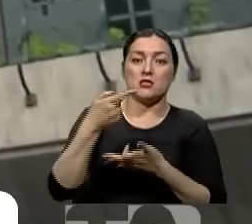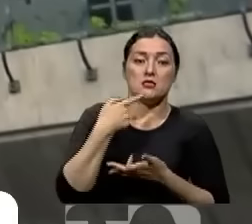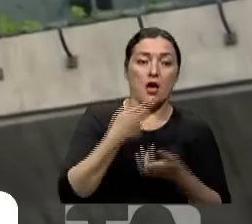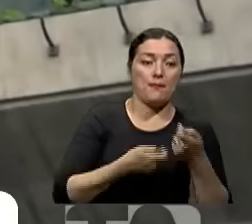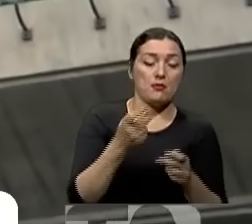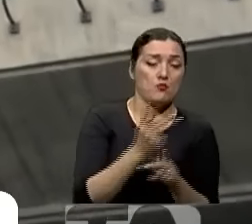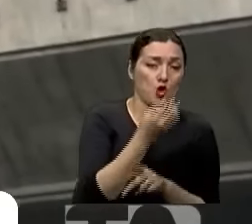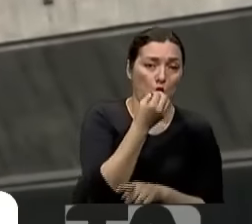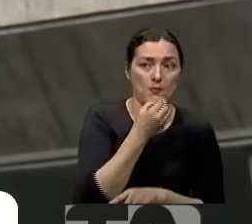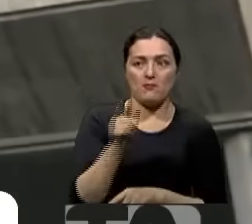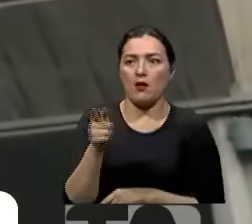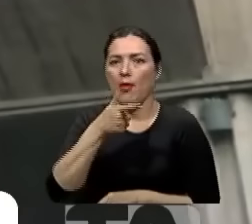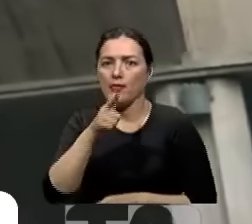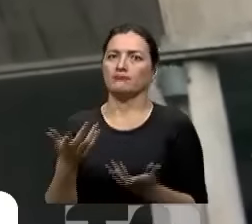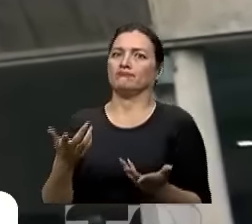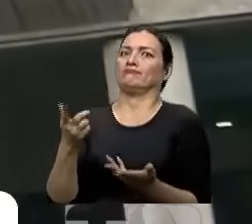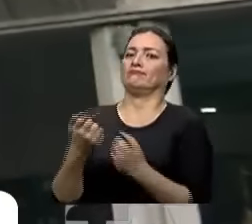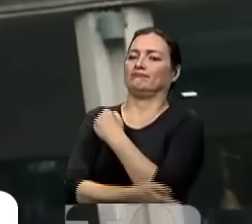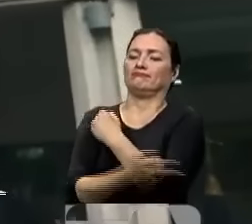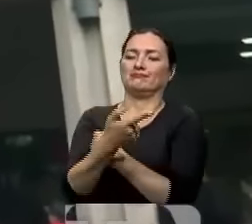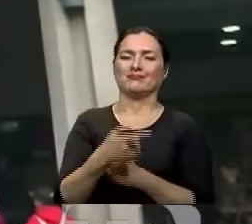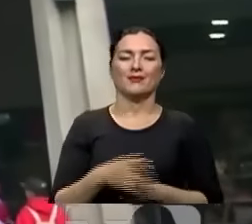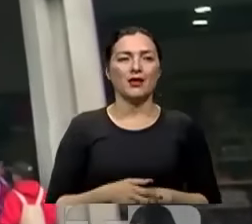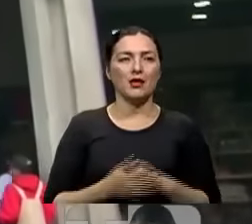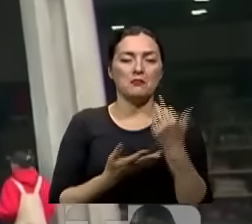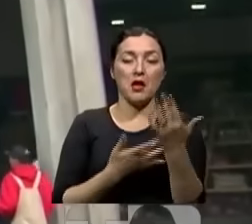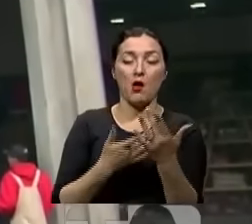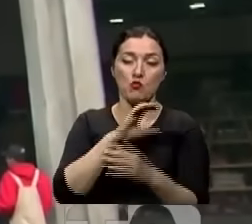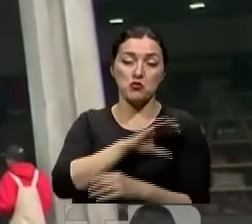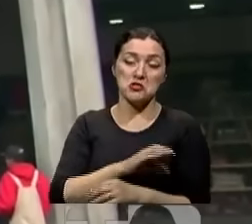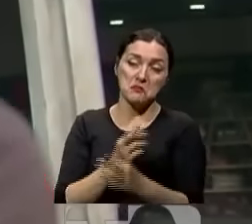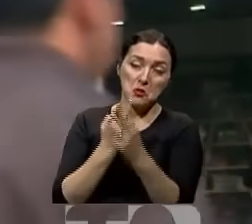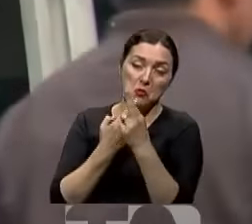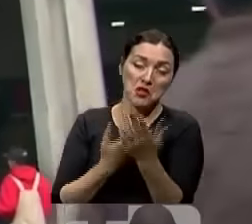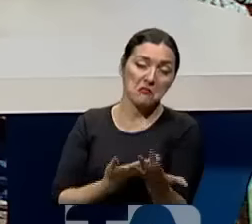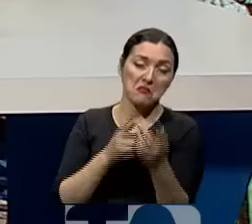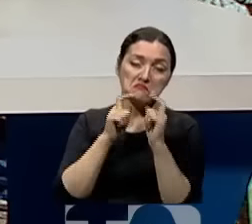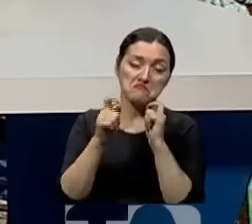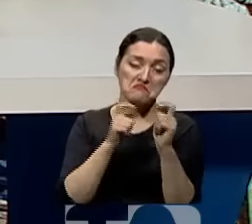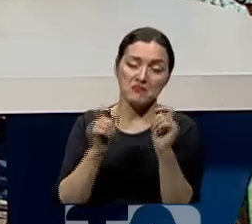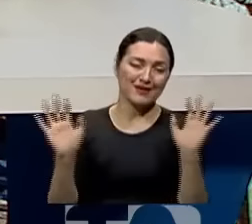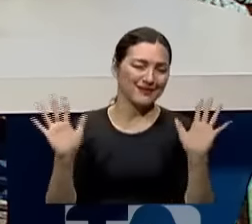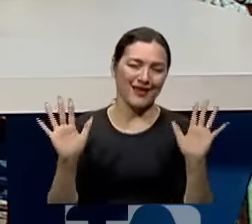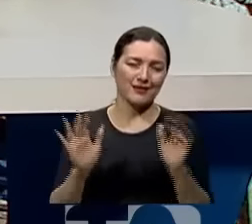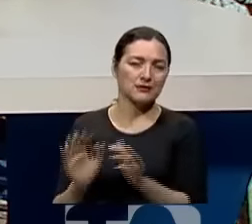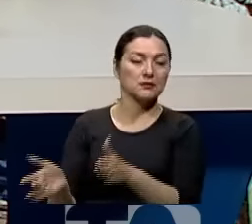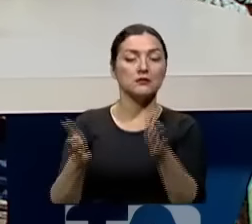del municipio, pero hasta el cierre de edición de este reportaje no obtuvimos respuesta.